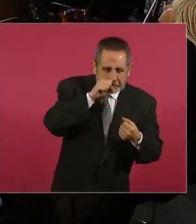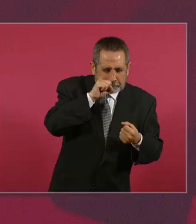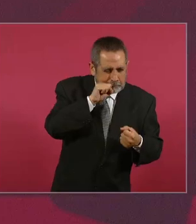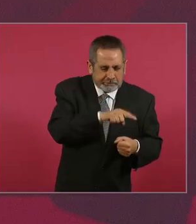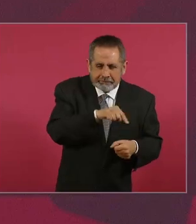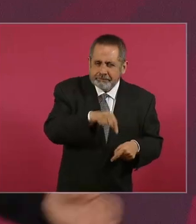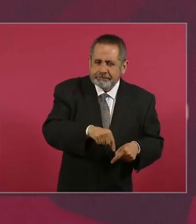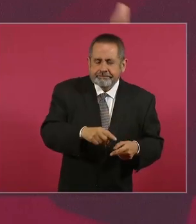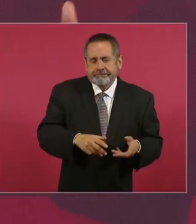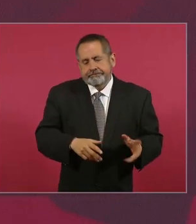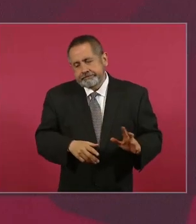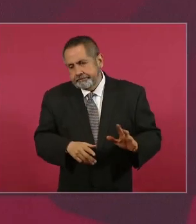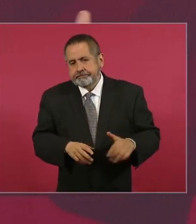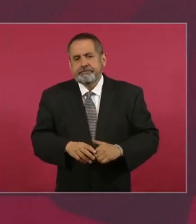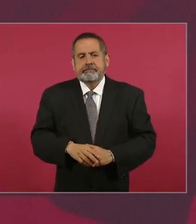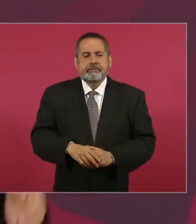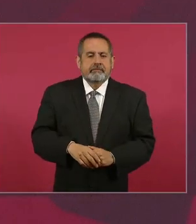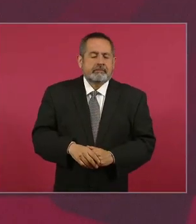y